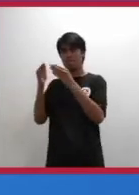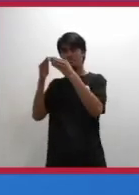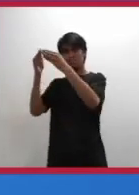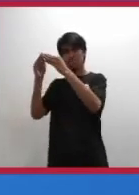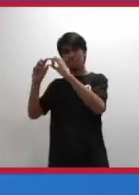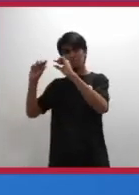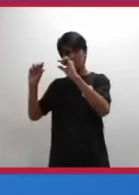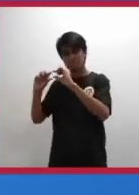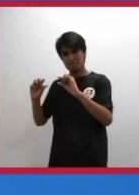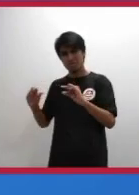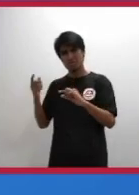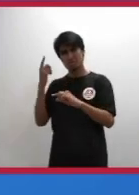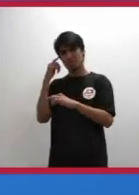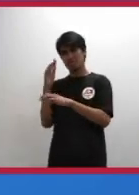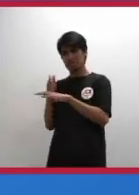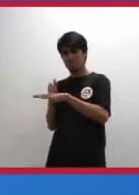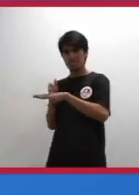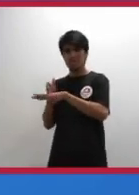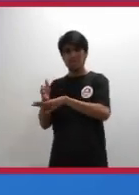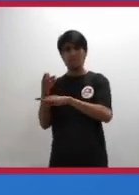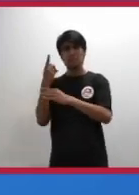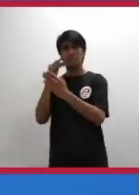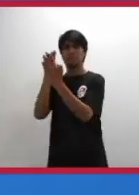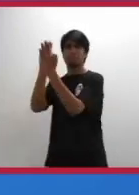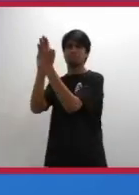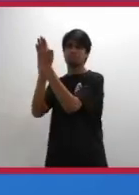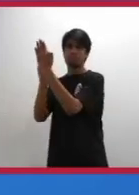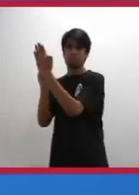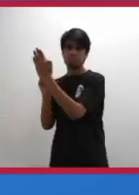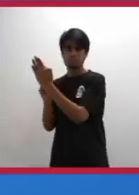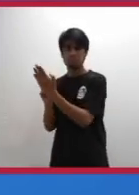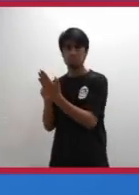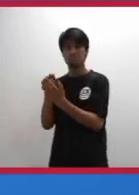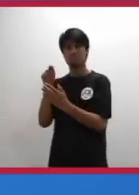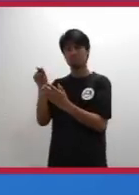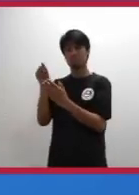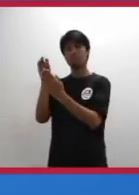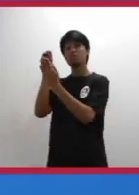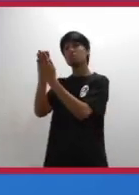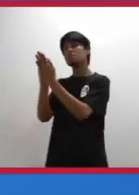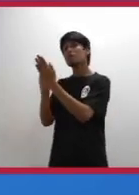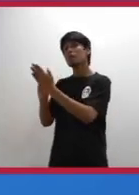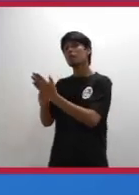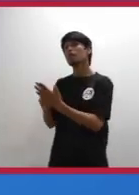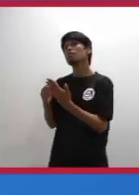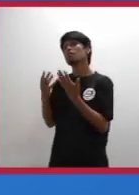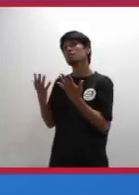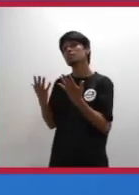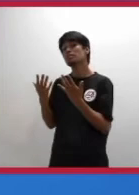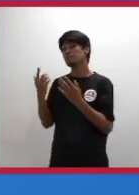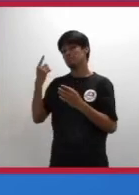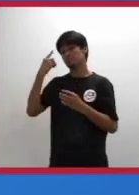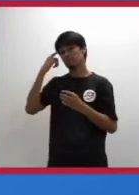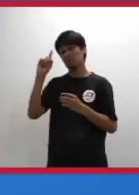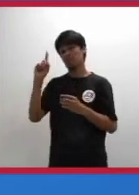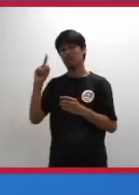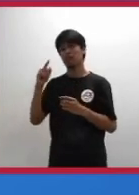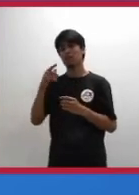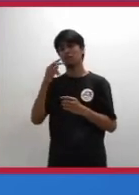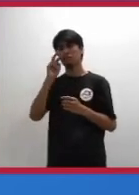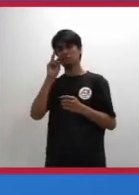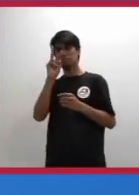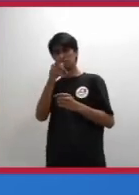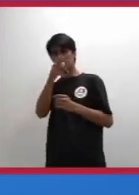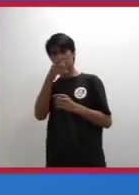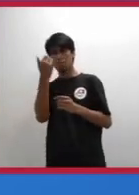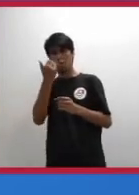cual pueden acceder y completar. Aclaramos que este cuestionario es para medir